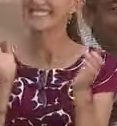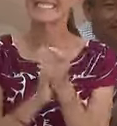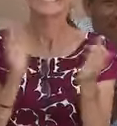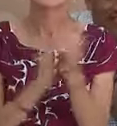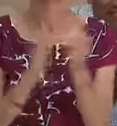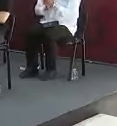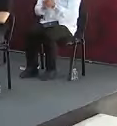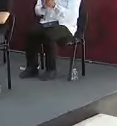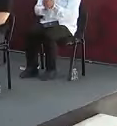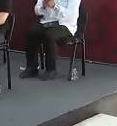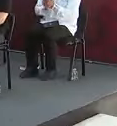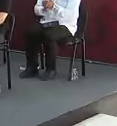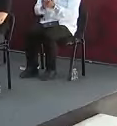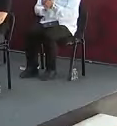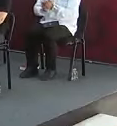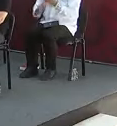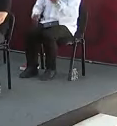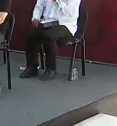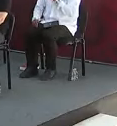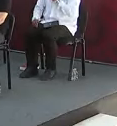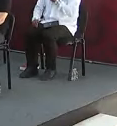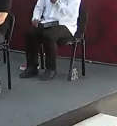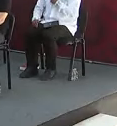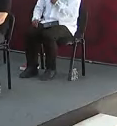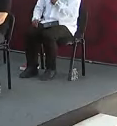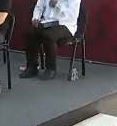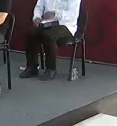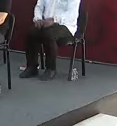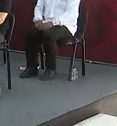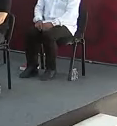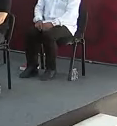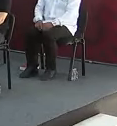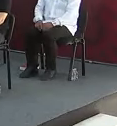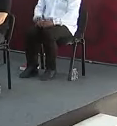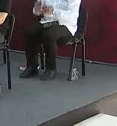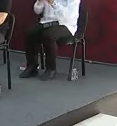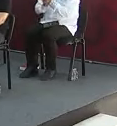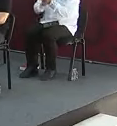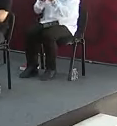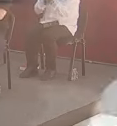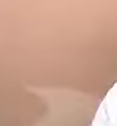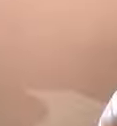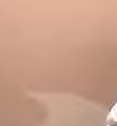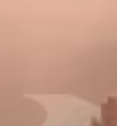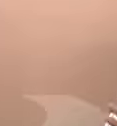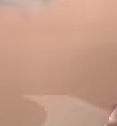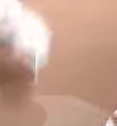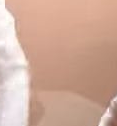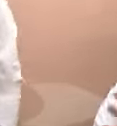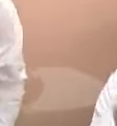El presidente municipal de Santa Cruz en Sontepec, Pedro López Sánchez.